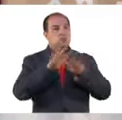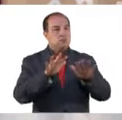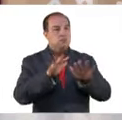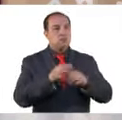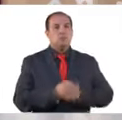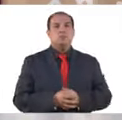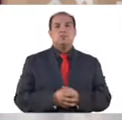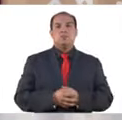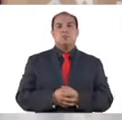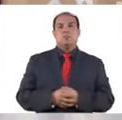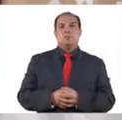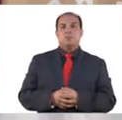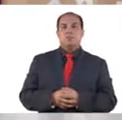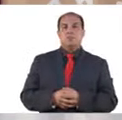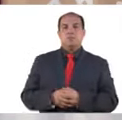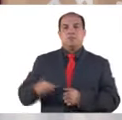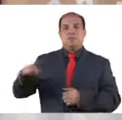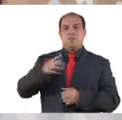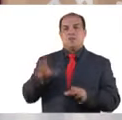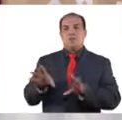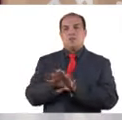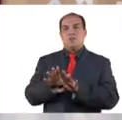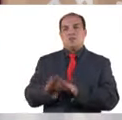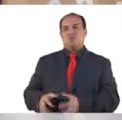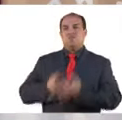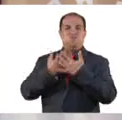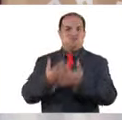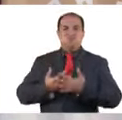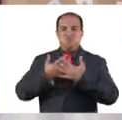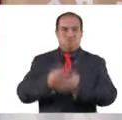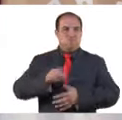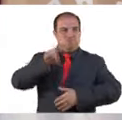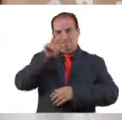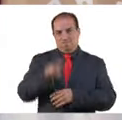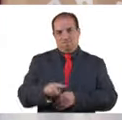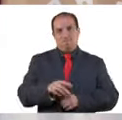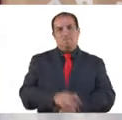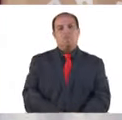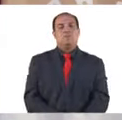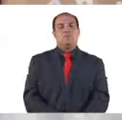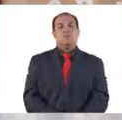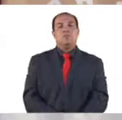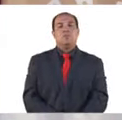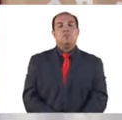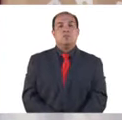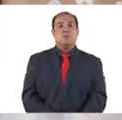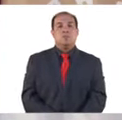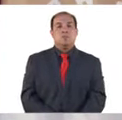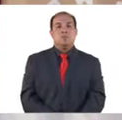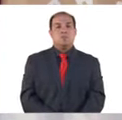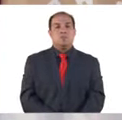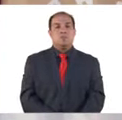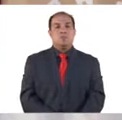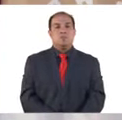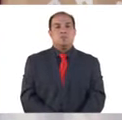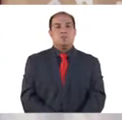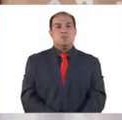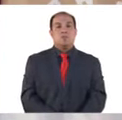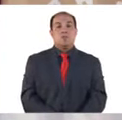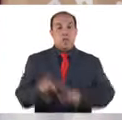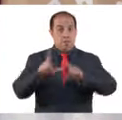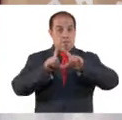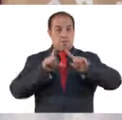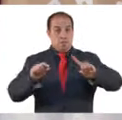que están muy desesperados, la verdad. En la ciudad y en